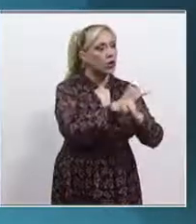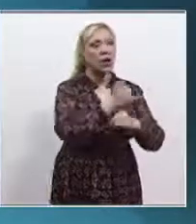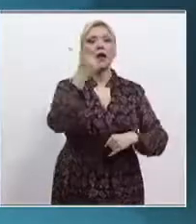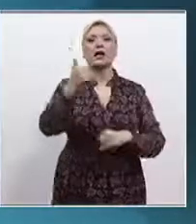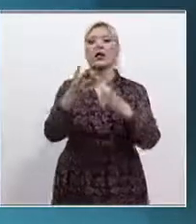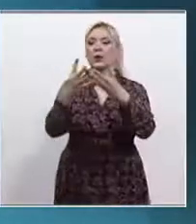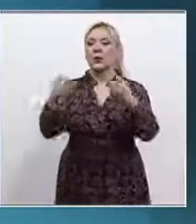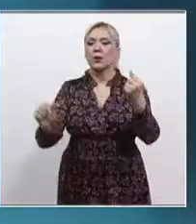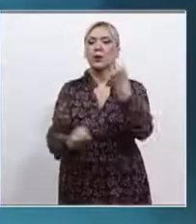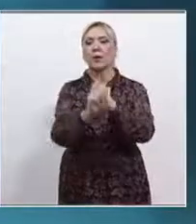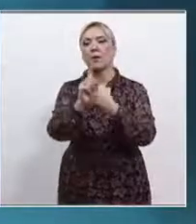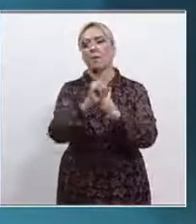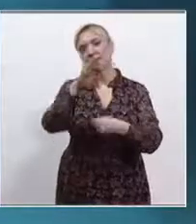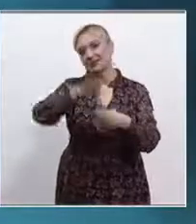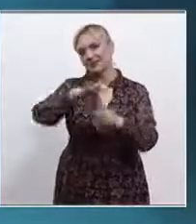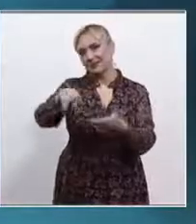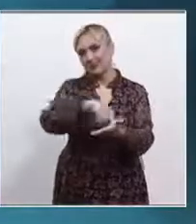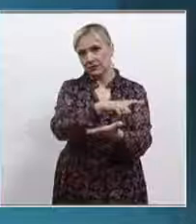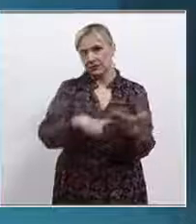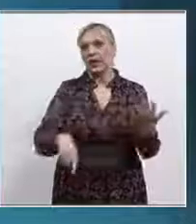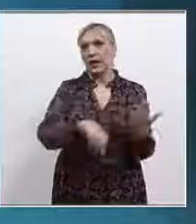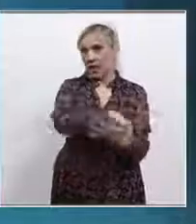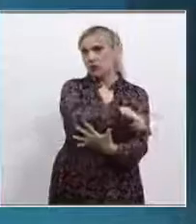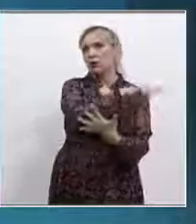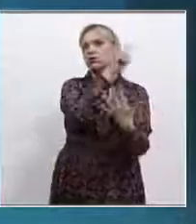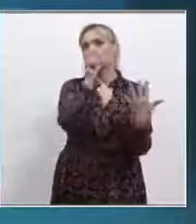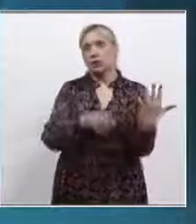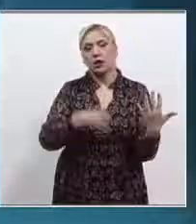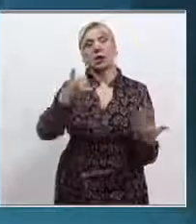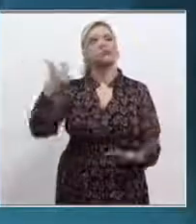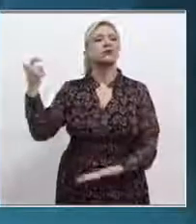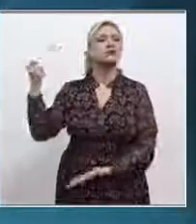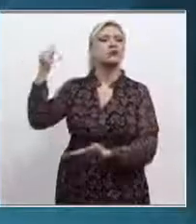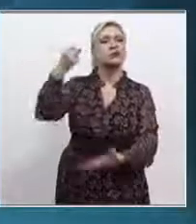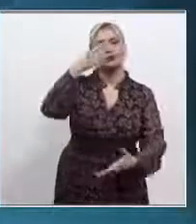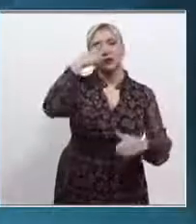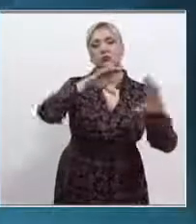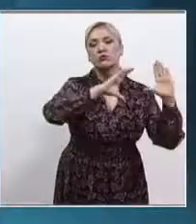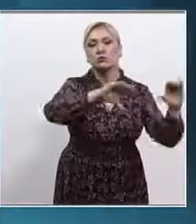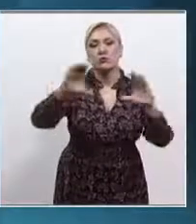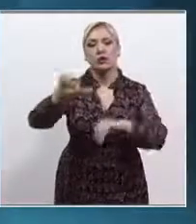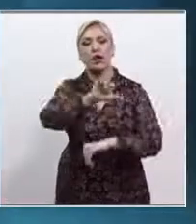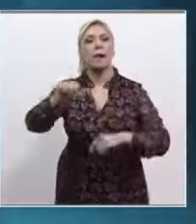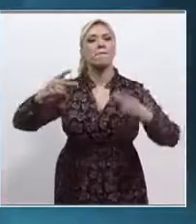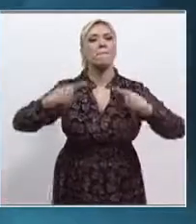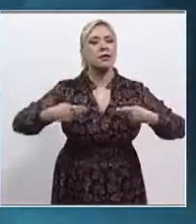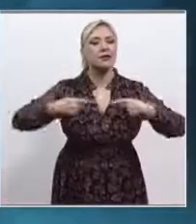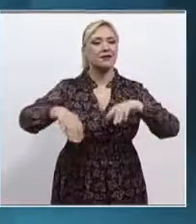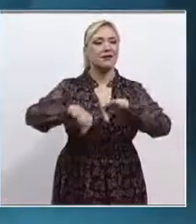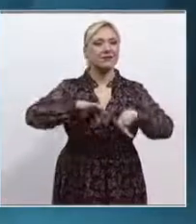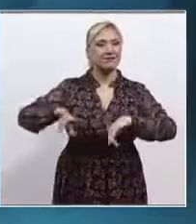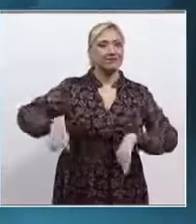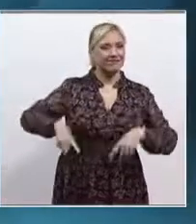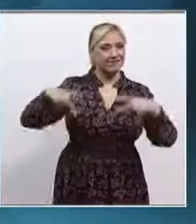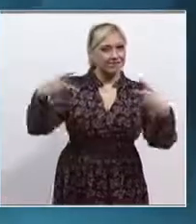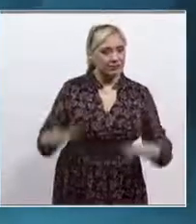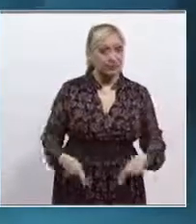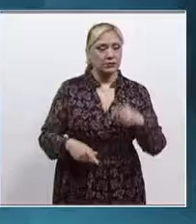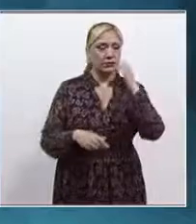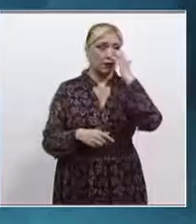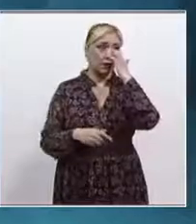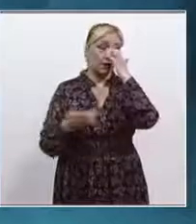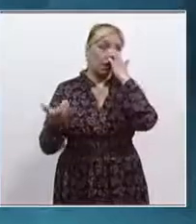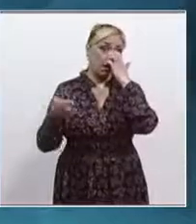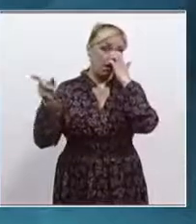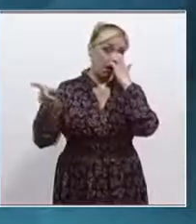conflictos electorales. Además, destina recursos a fortalecer la formación jurisdiccional de las personas servidoras públicas, Jurídicas. En el caso de la